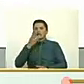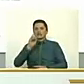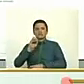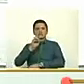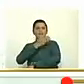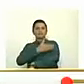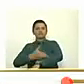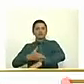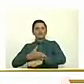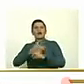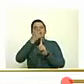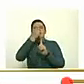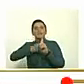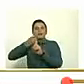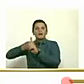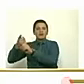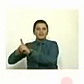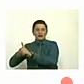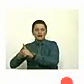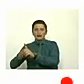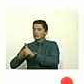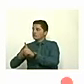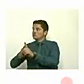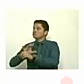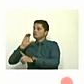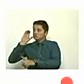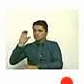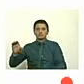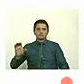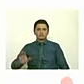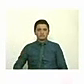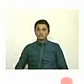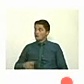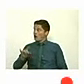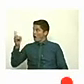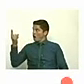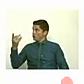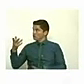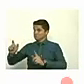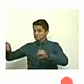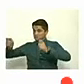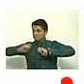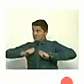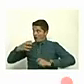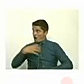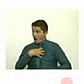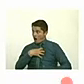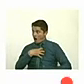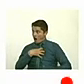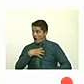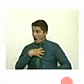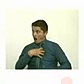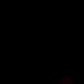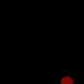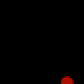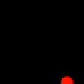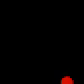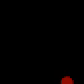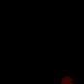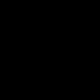pesos mensuales como sueldo y que si tiene éxito le paga 50 millones más a título de comisión